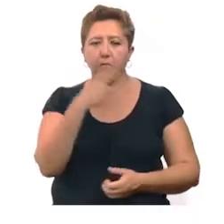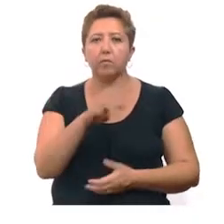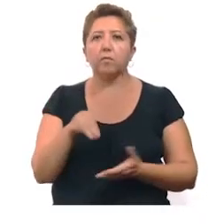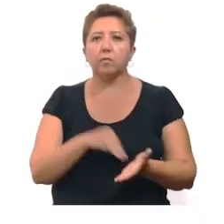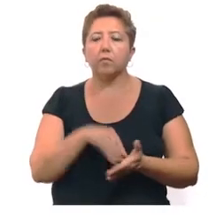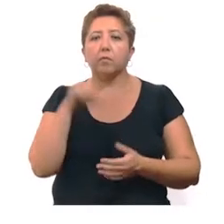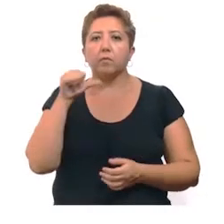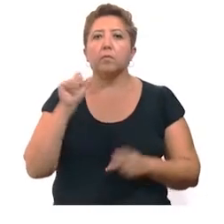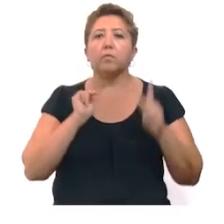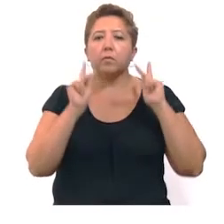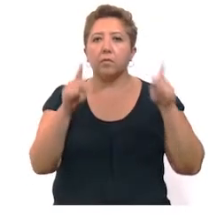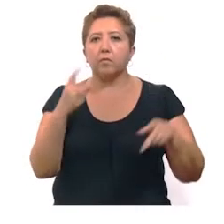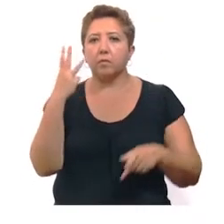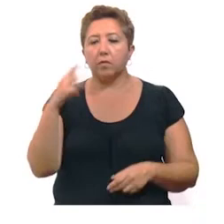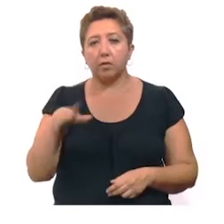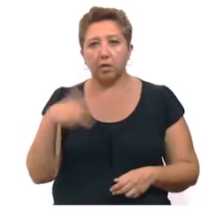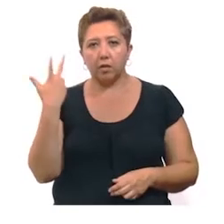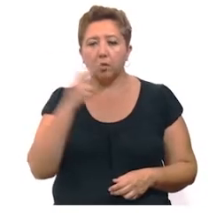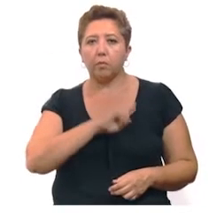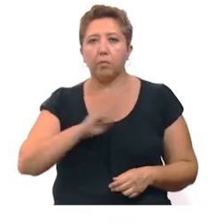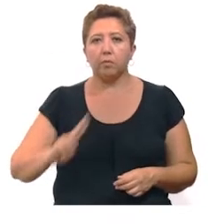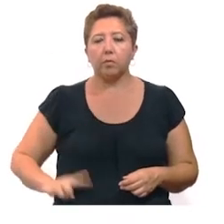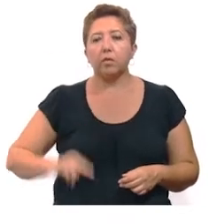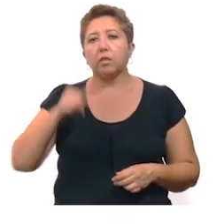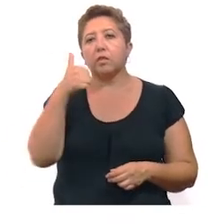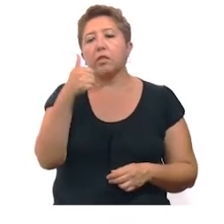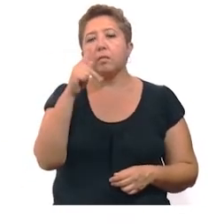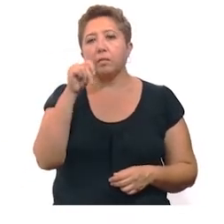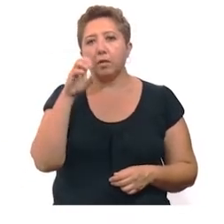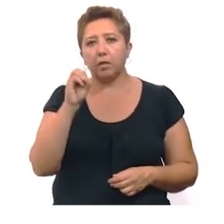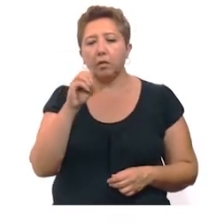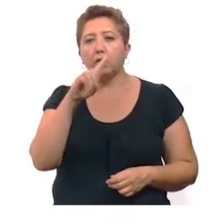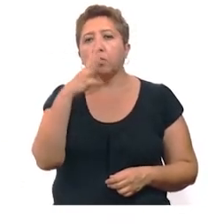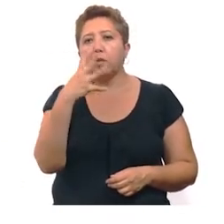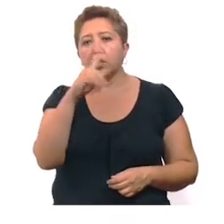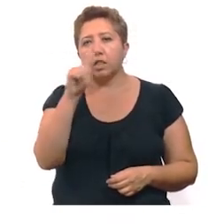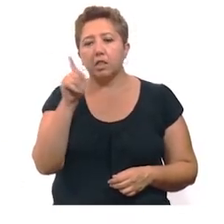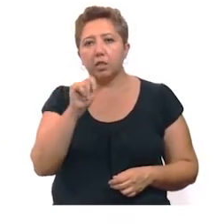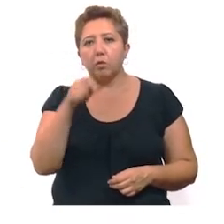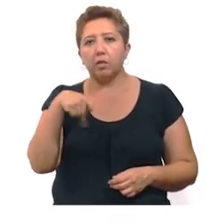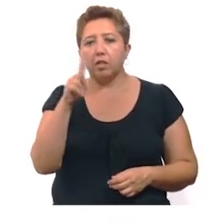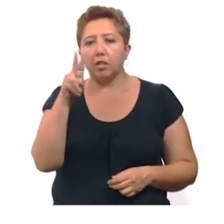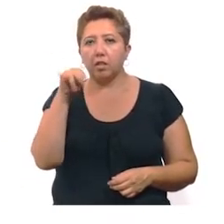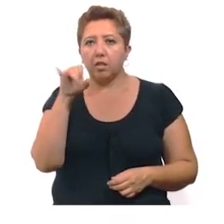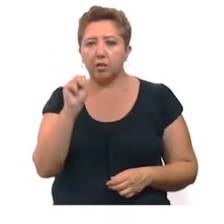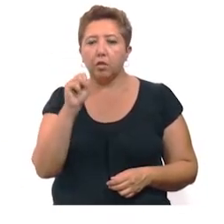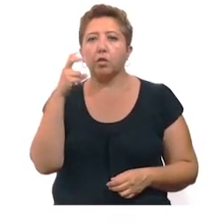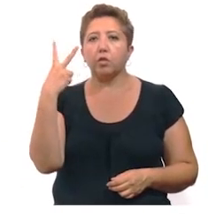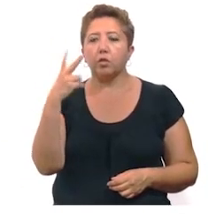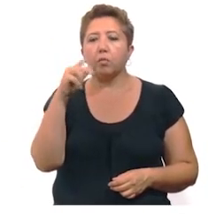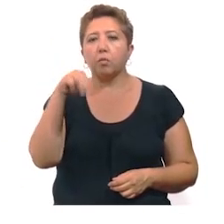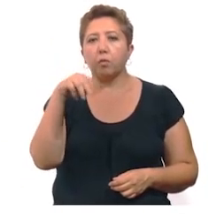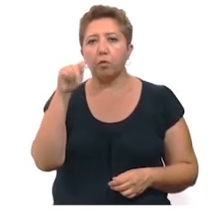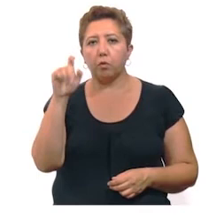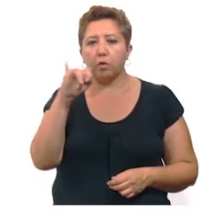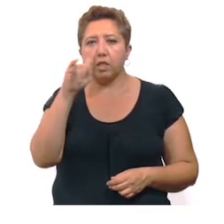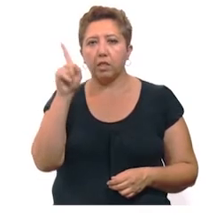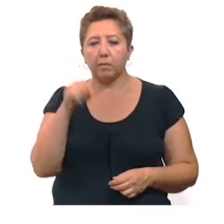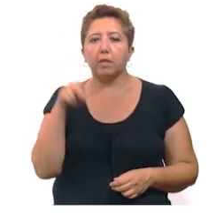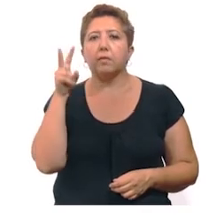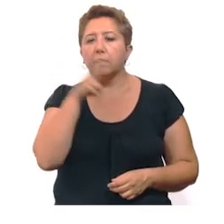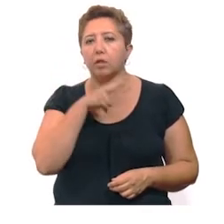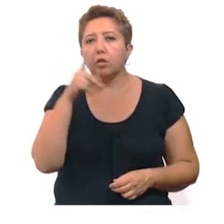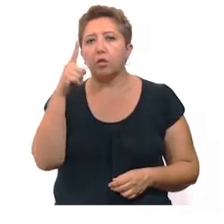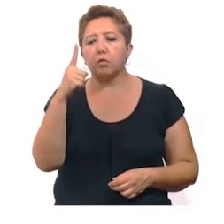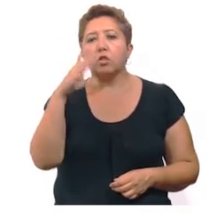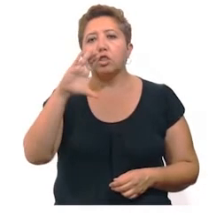Mérida, 16 en Progreso, 13 en Humán, 6 en Peto, 4 en Cisantún y en Canacín, 2 en Motul, Tecash, Tizimín y Valladolid,